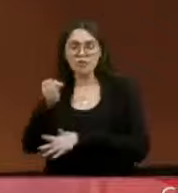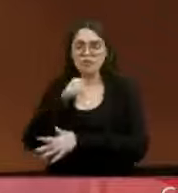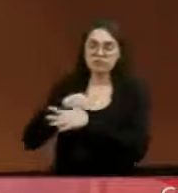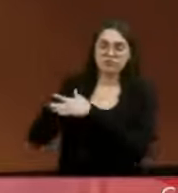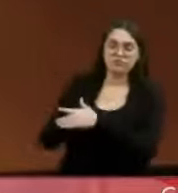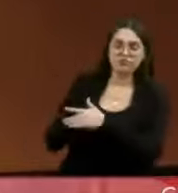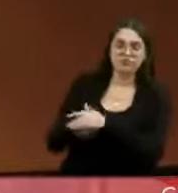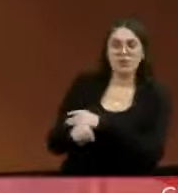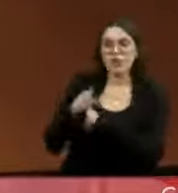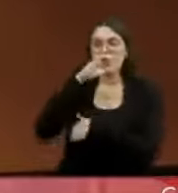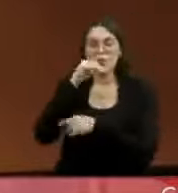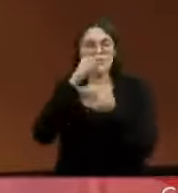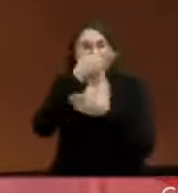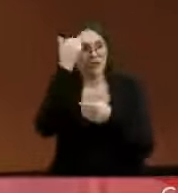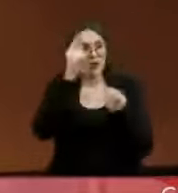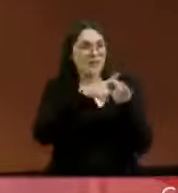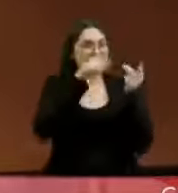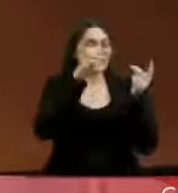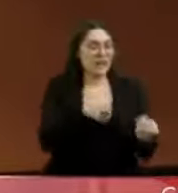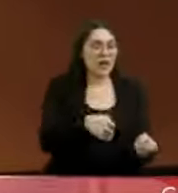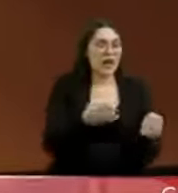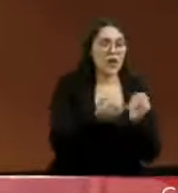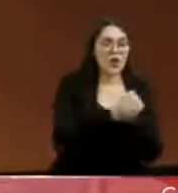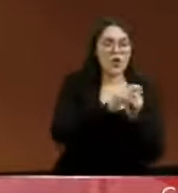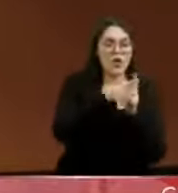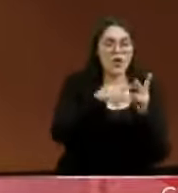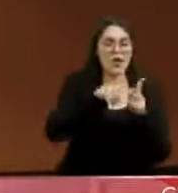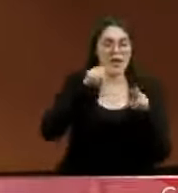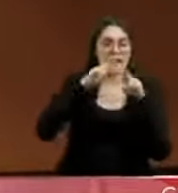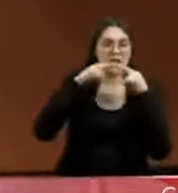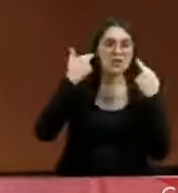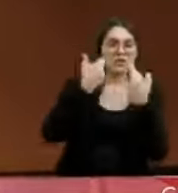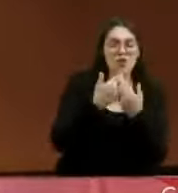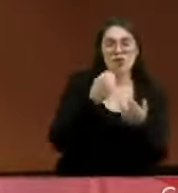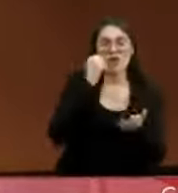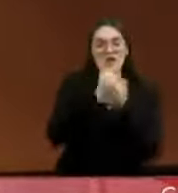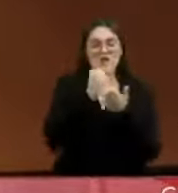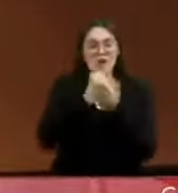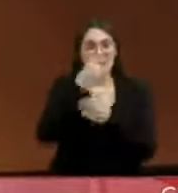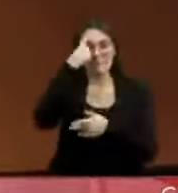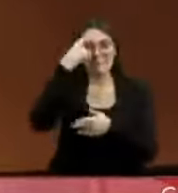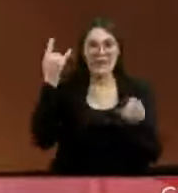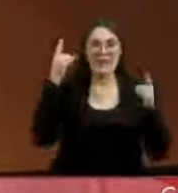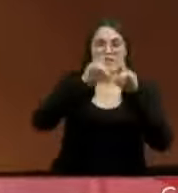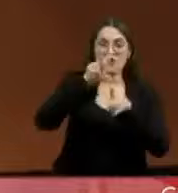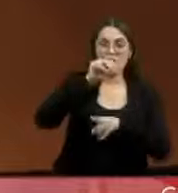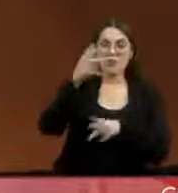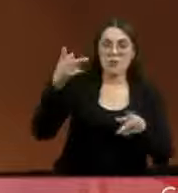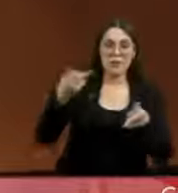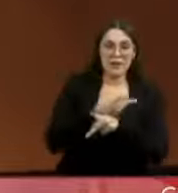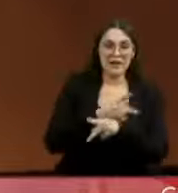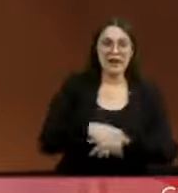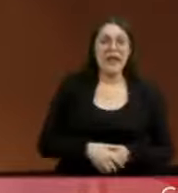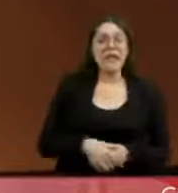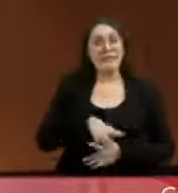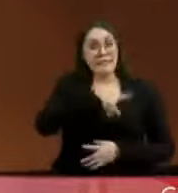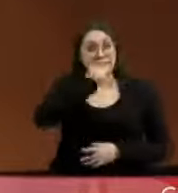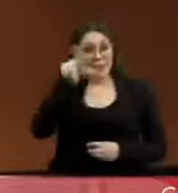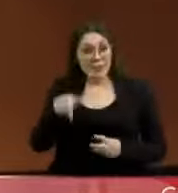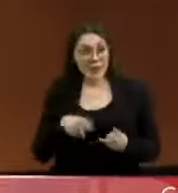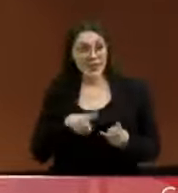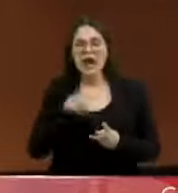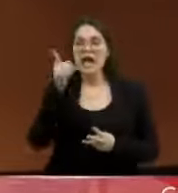de su libertad. Buscaron que la sesión no se llevara a cabo. Después permitieron